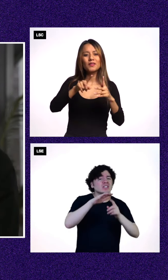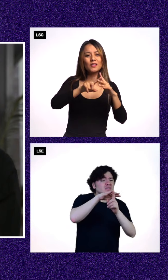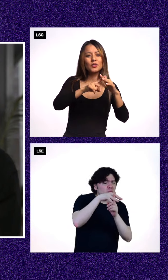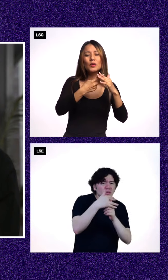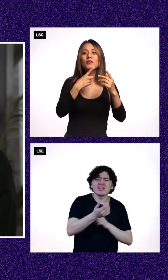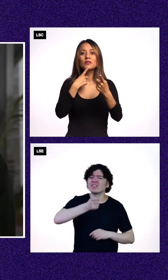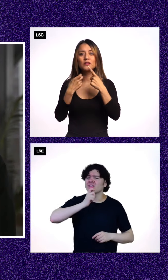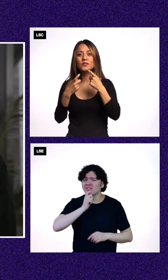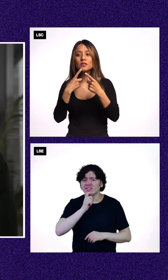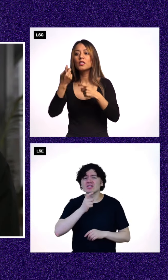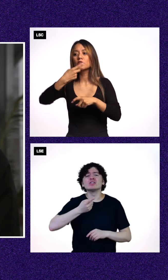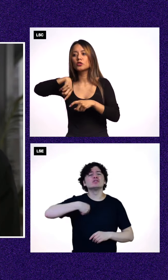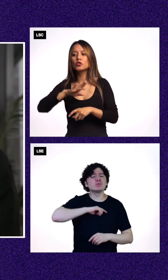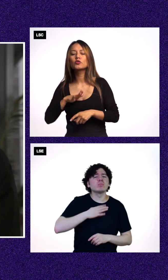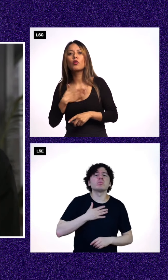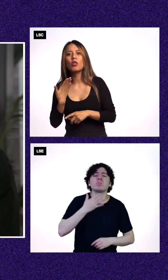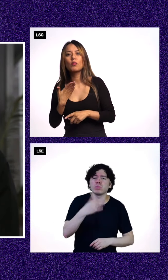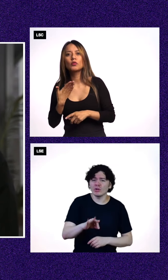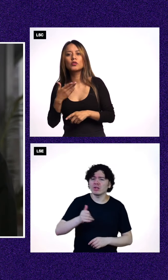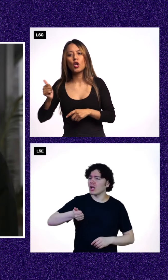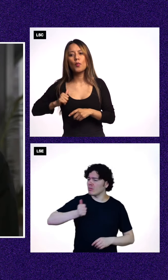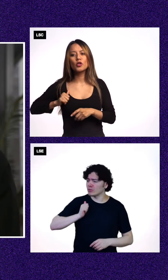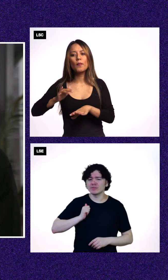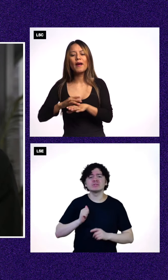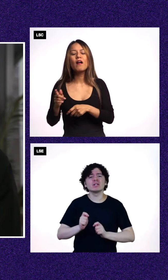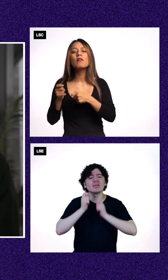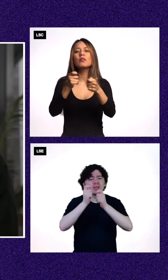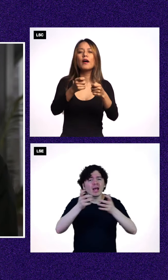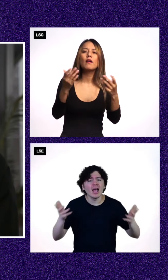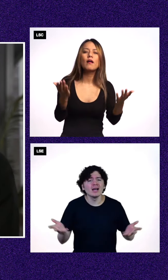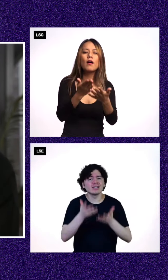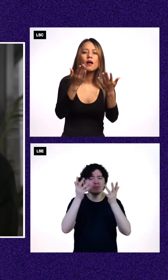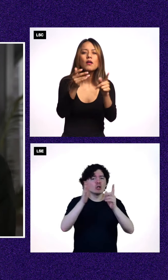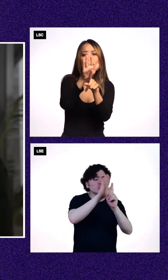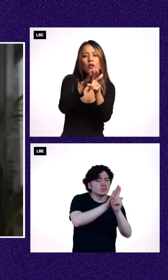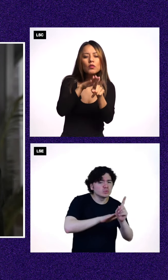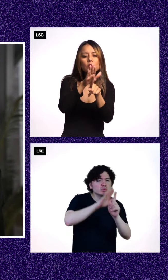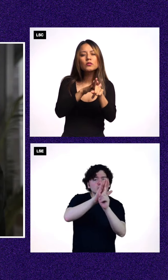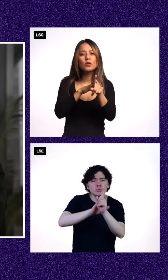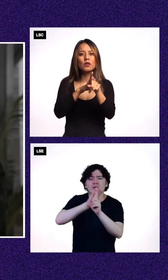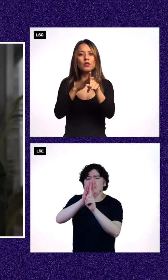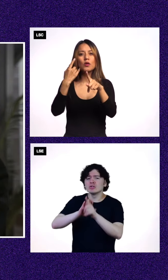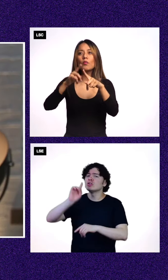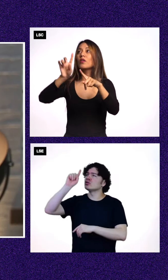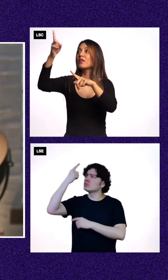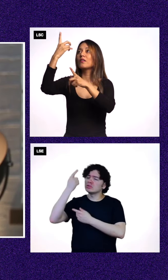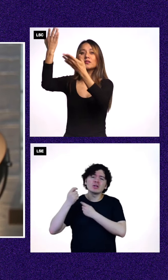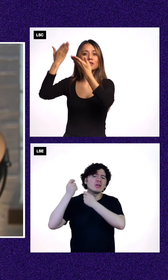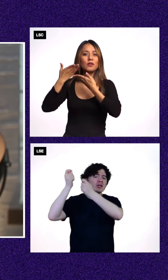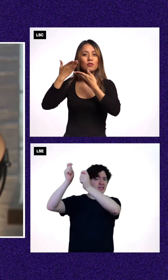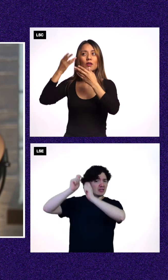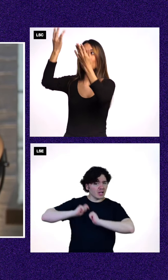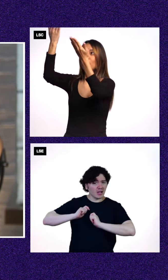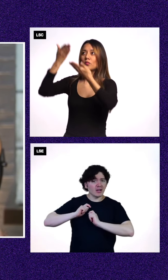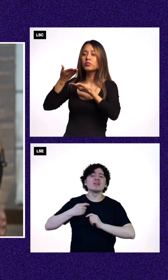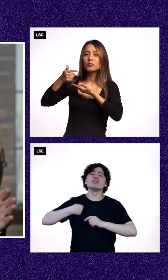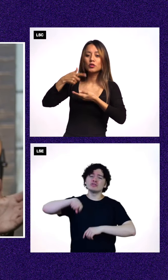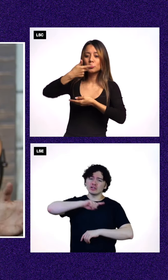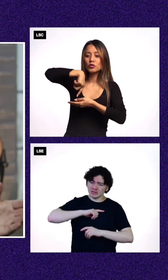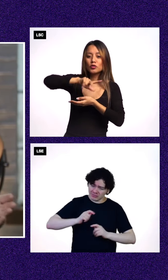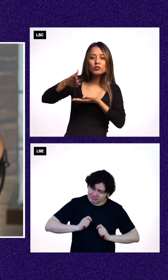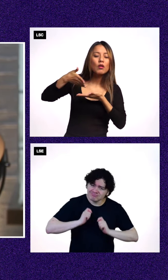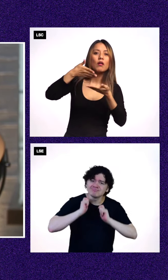dado a nosotros, pues cuanto más sufrimos por Cristo, tanto más Dios nos colmará de su consuelo por medio de Cristo. Recuerda que el consuelo y